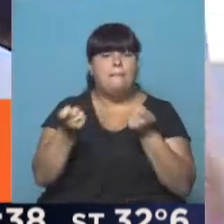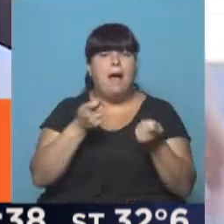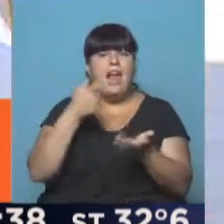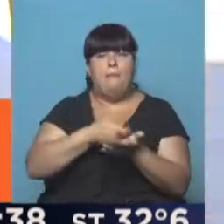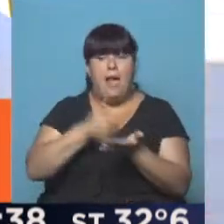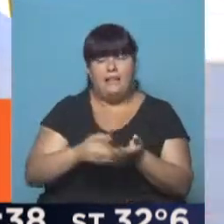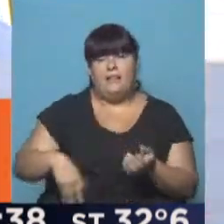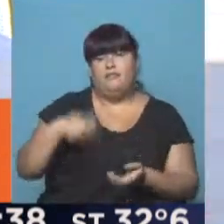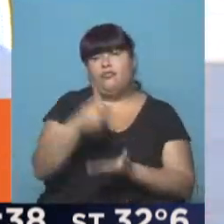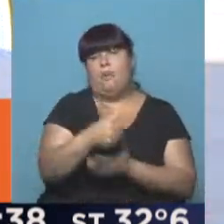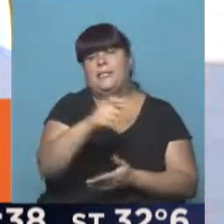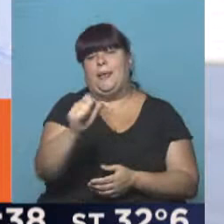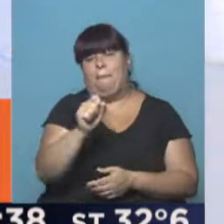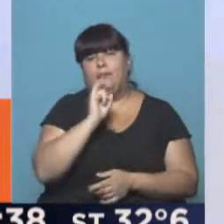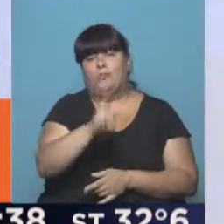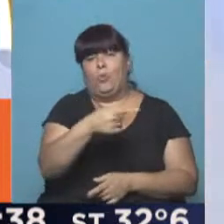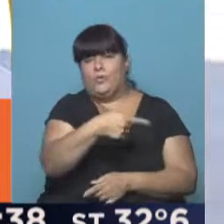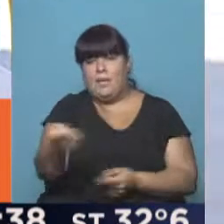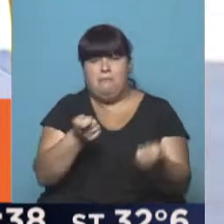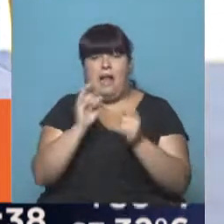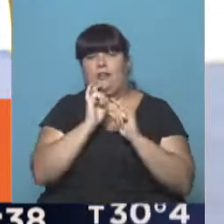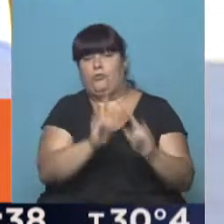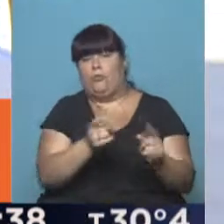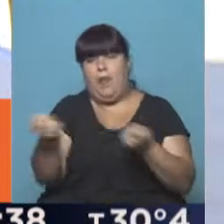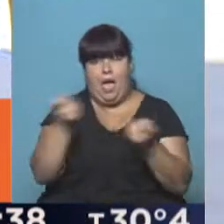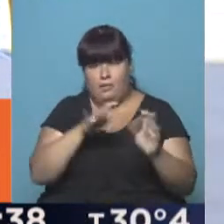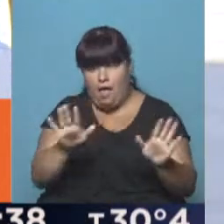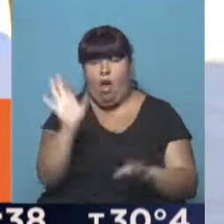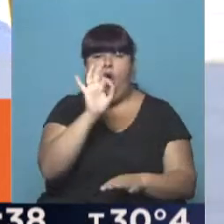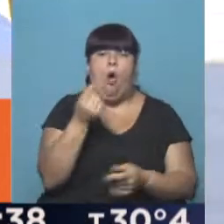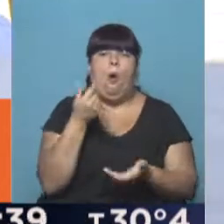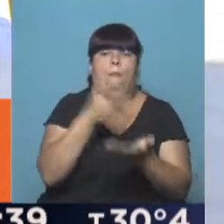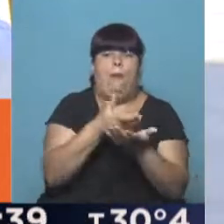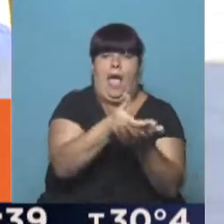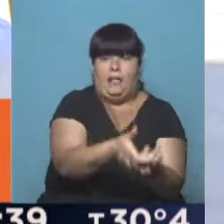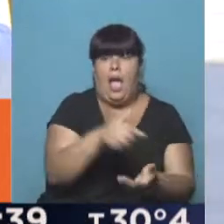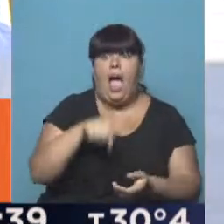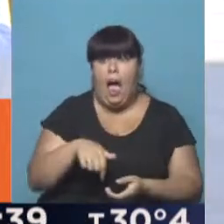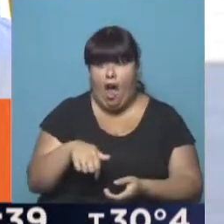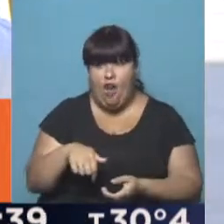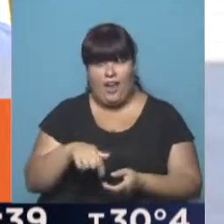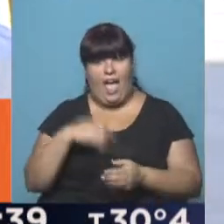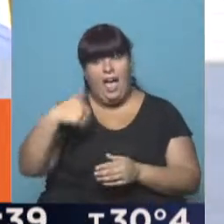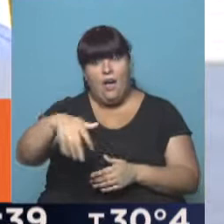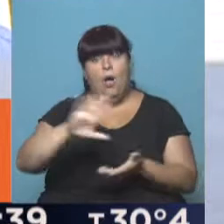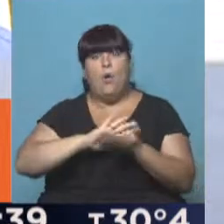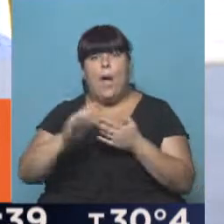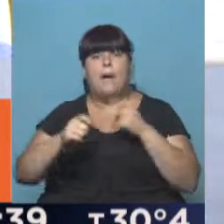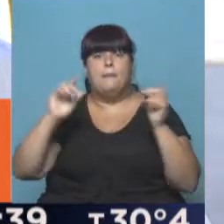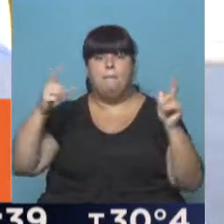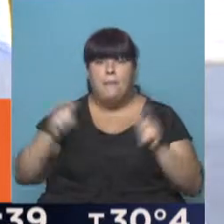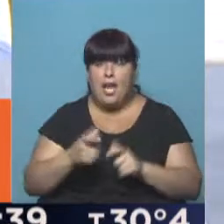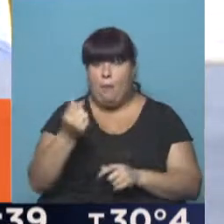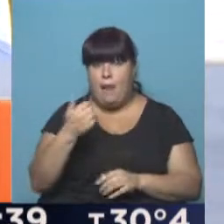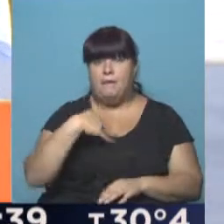todo en efectivo le daba a tomar 100 pesos para tu semana manejarte con esta plata o le daba un dinero en efectivo y ahora en la tendencia a usar cada vez menos